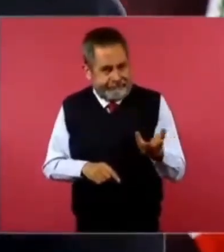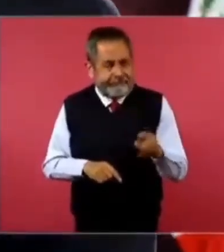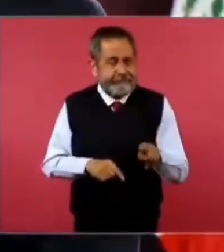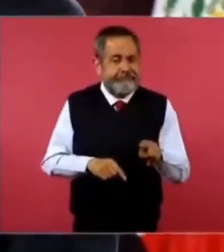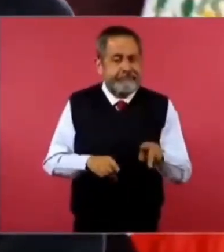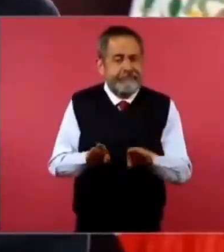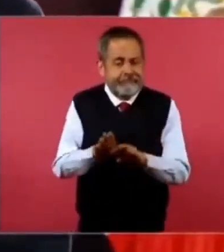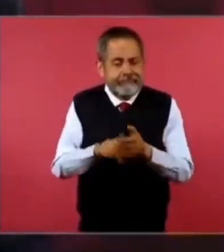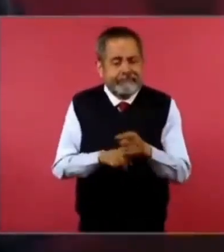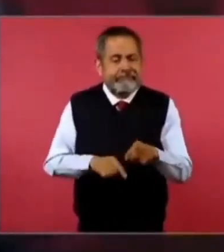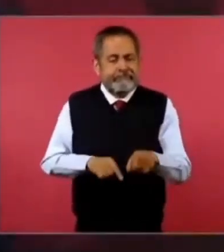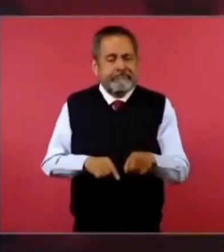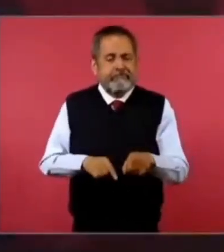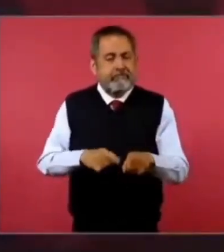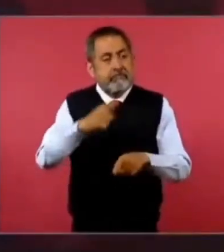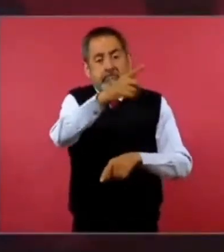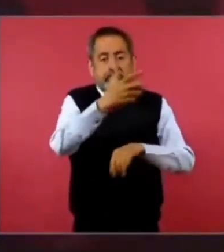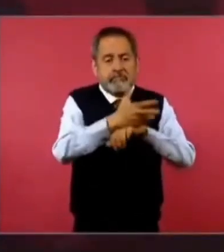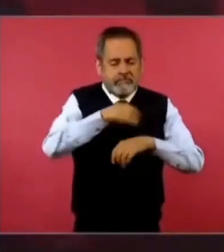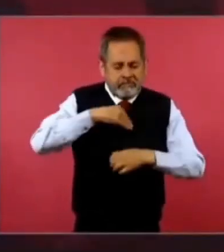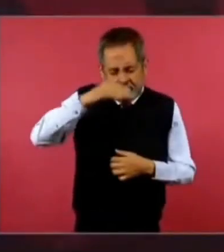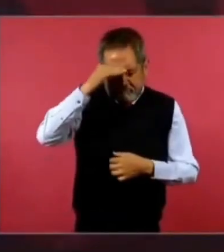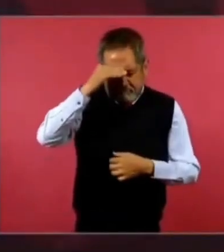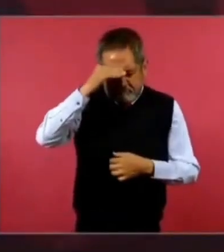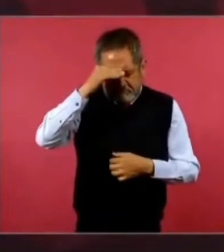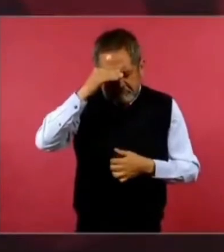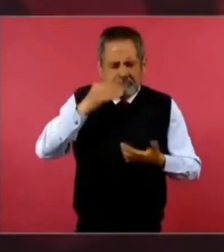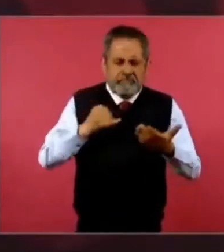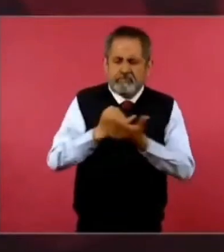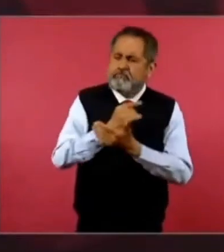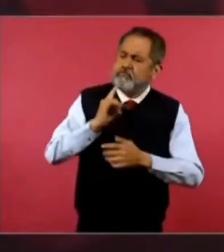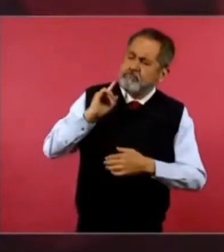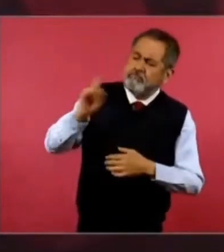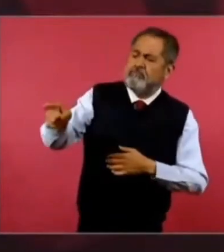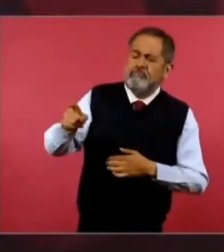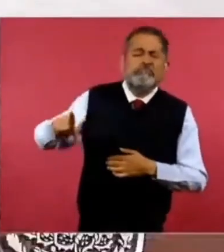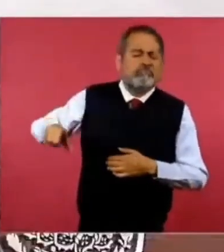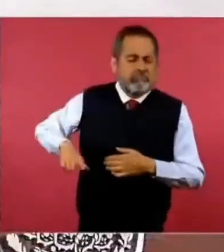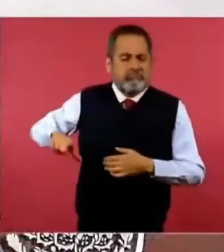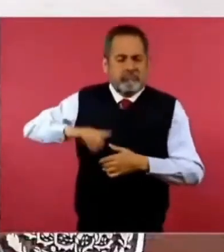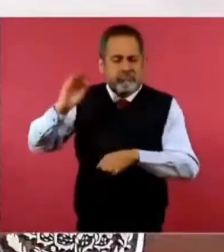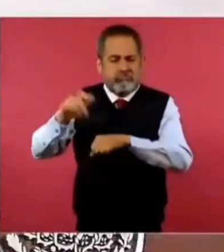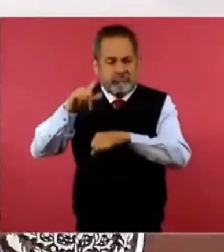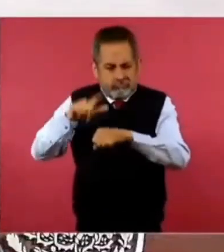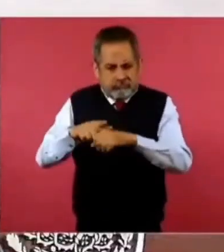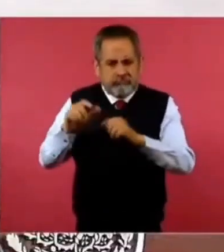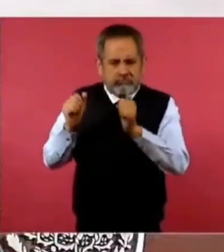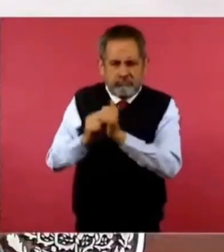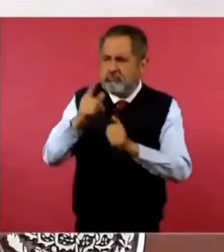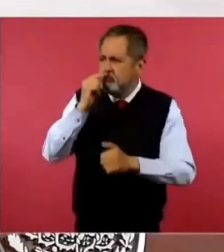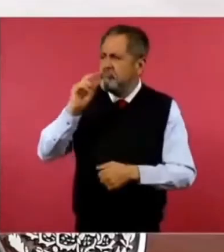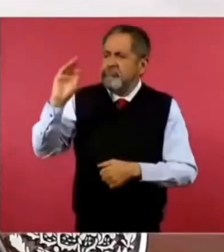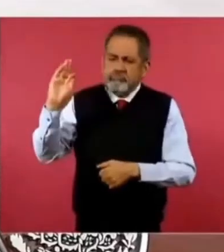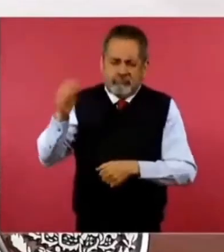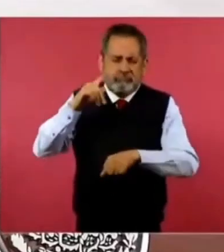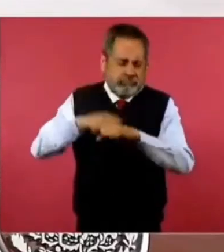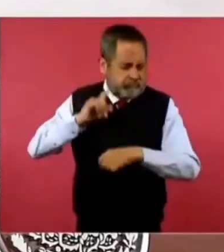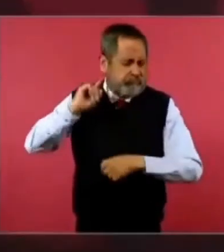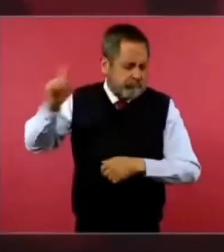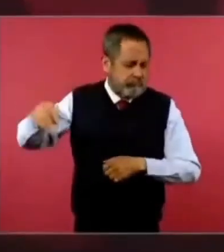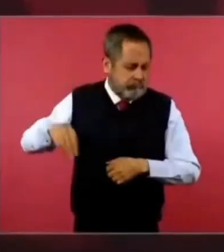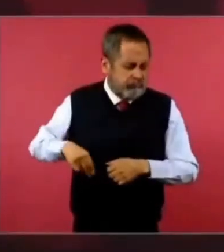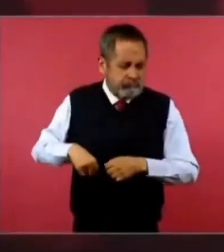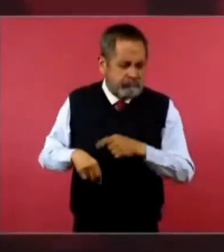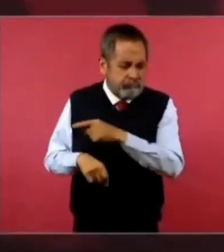era resultado de la acción del gobierno federal y de las policías federales.